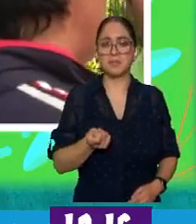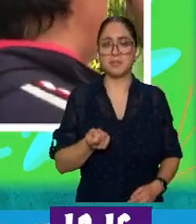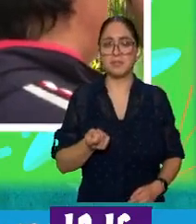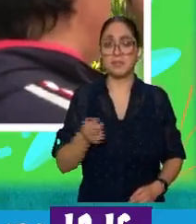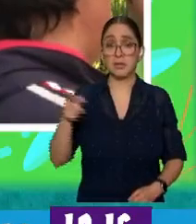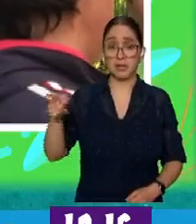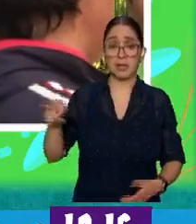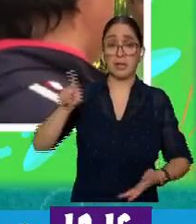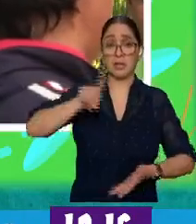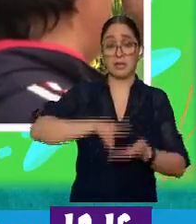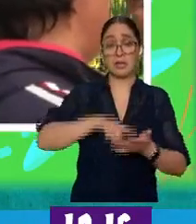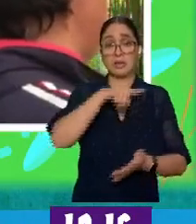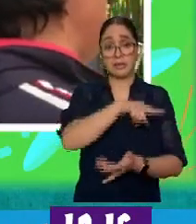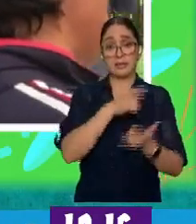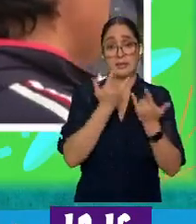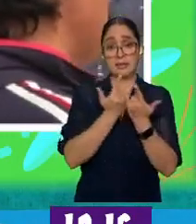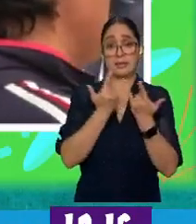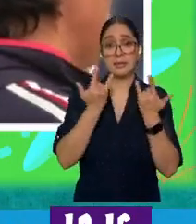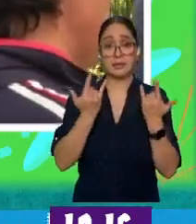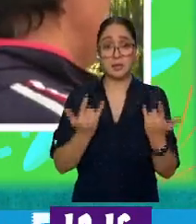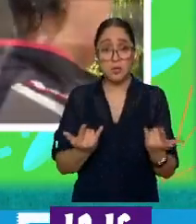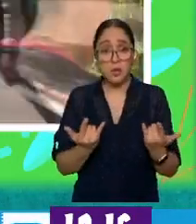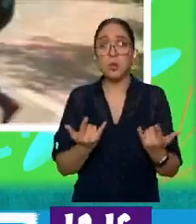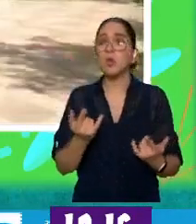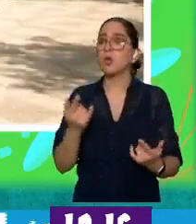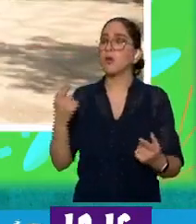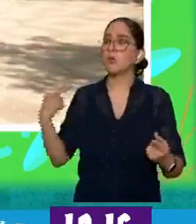la historia, en el flujo de la historia, conforme